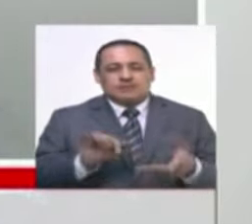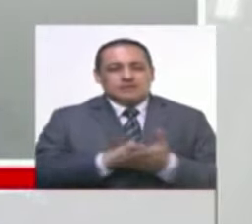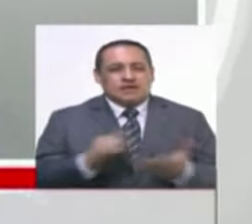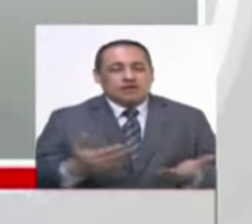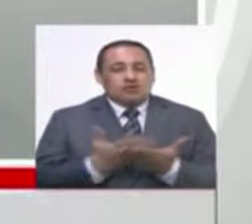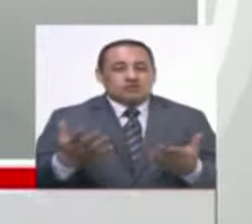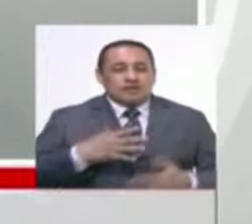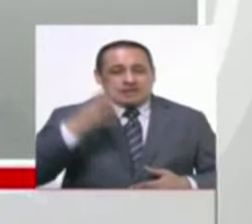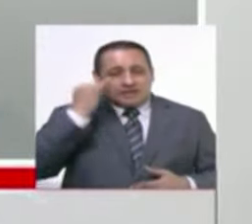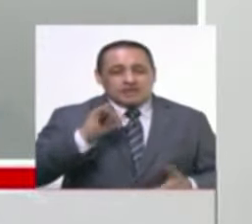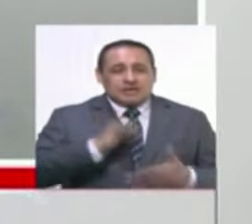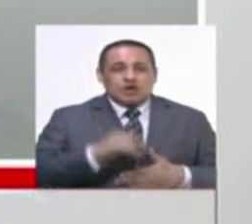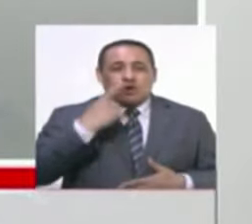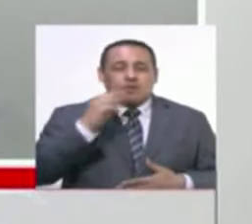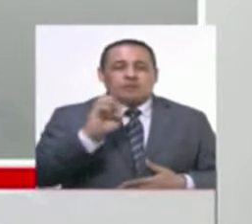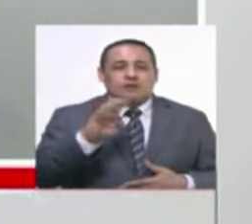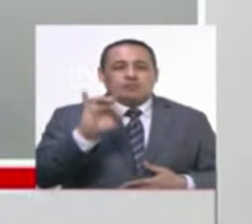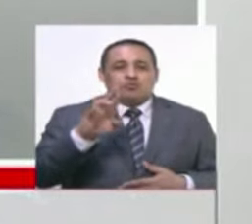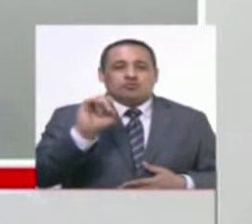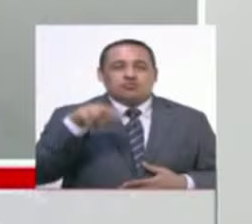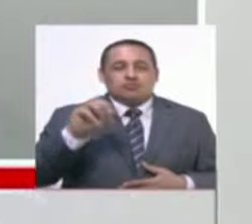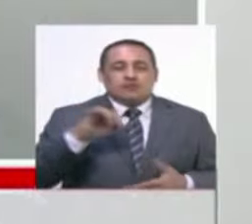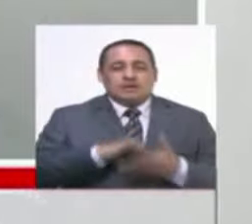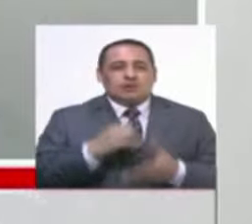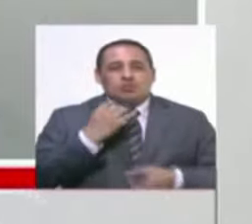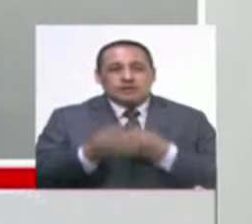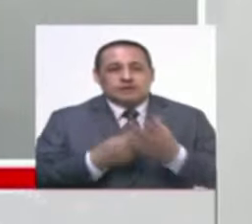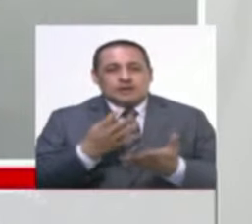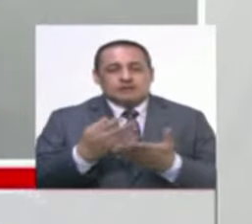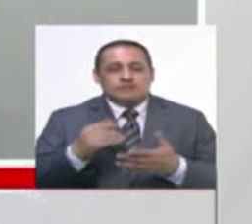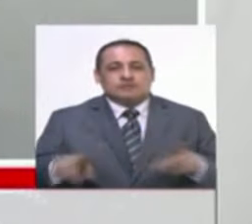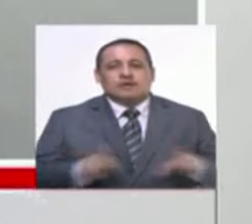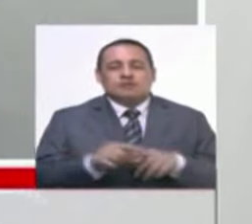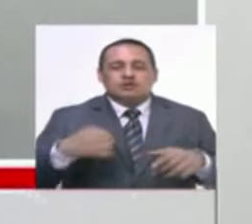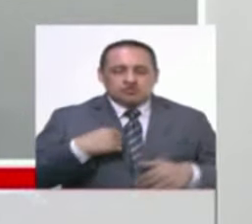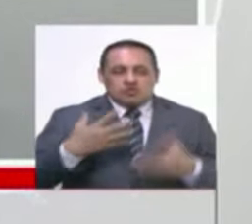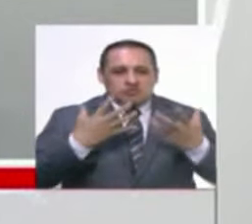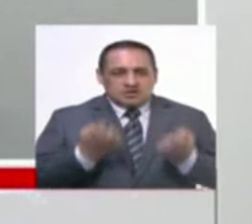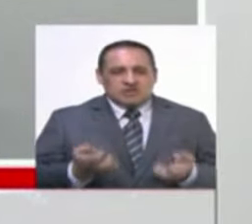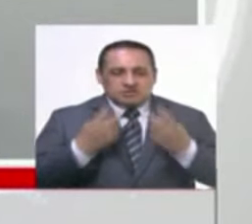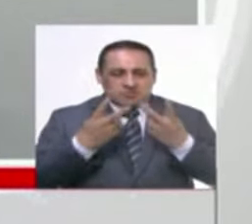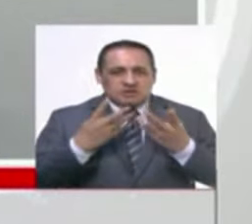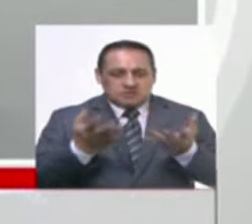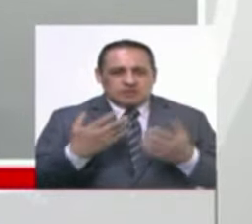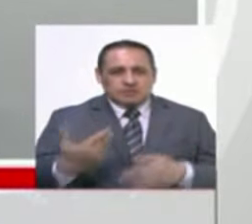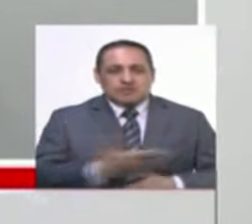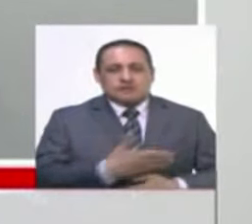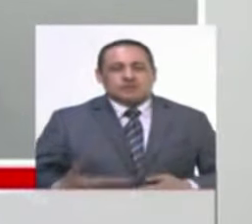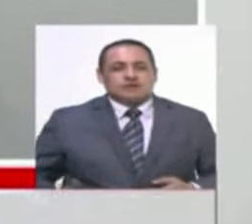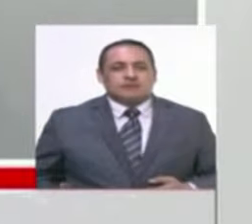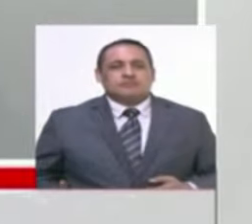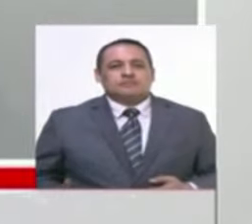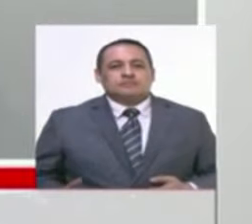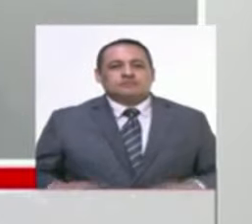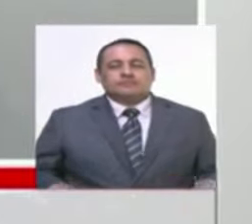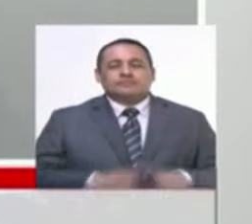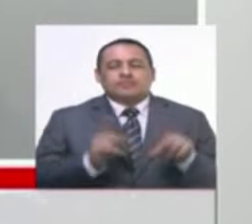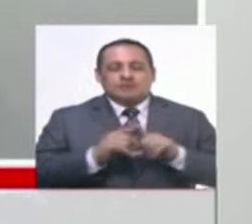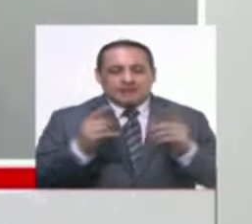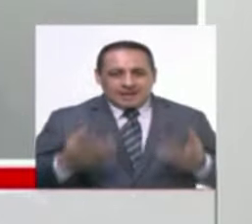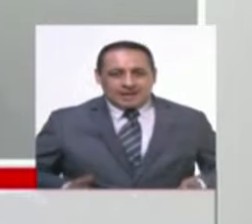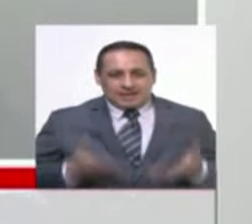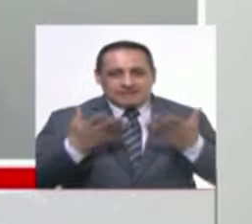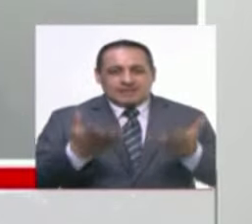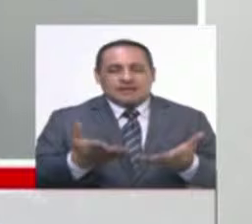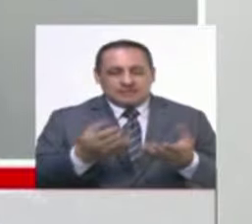que supuestamente el señor Bruno Pacheco le comenta. Yo estoy dispuesto, señor presidente, a contribuir